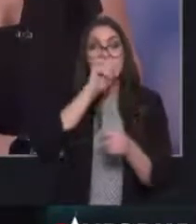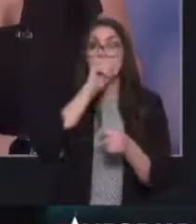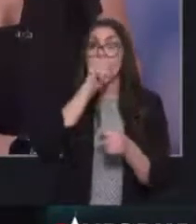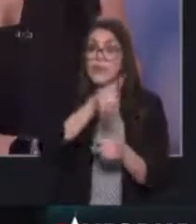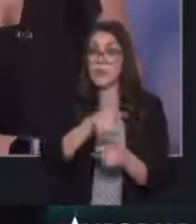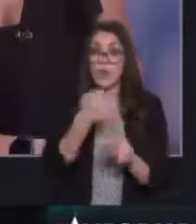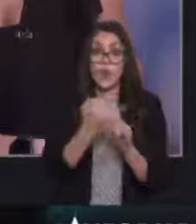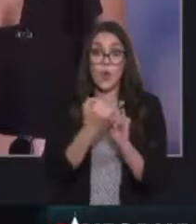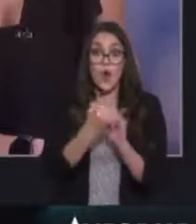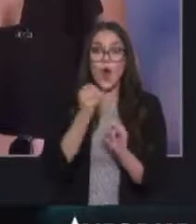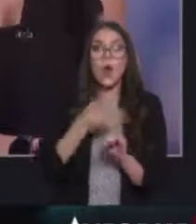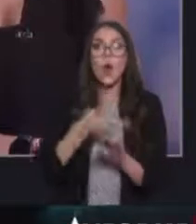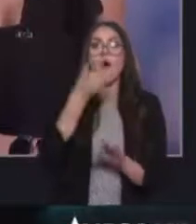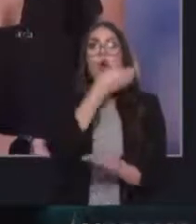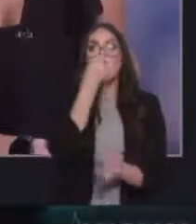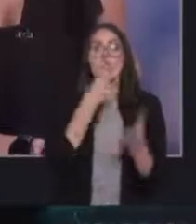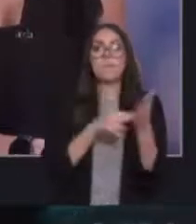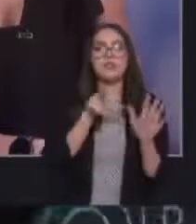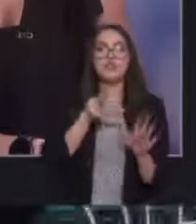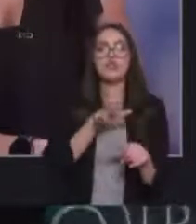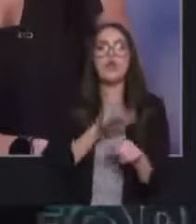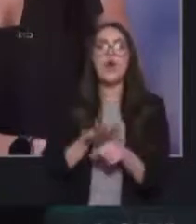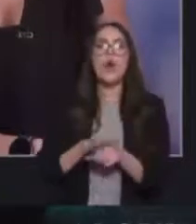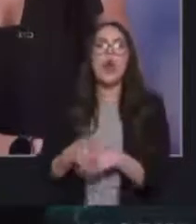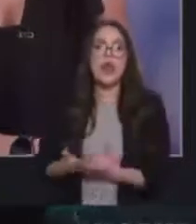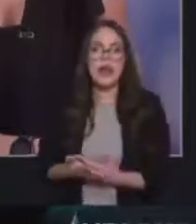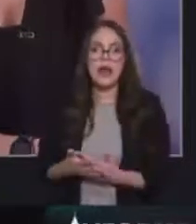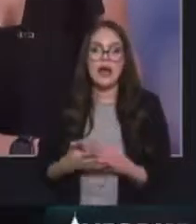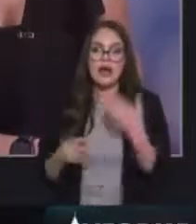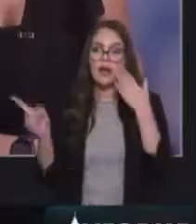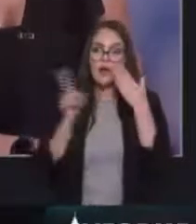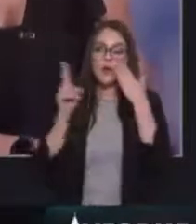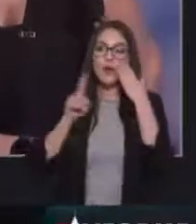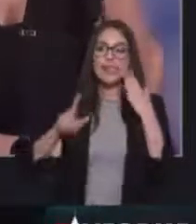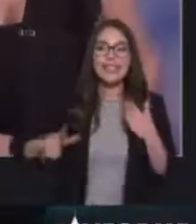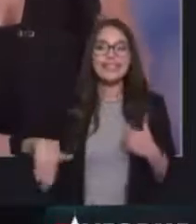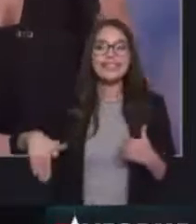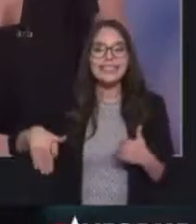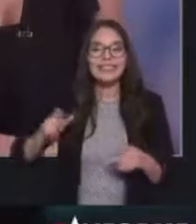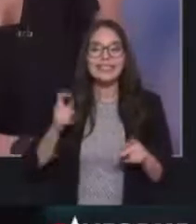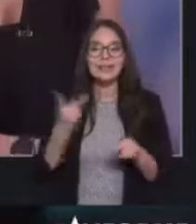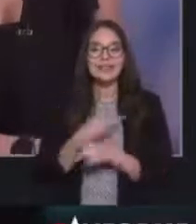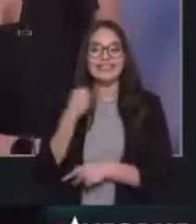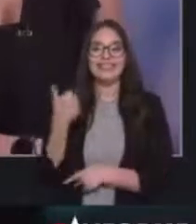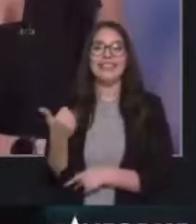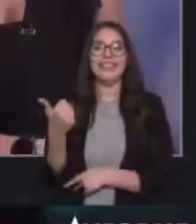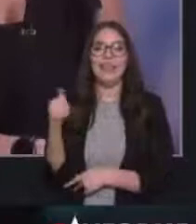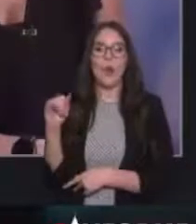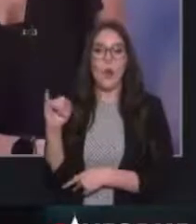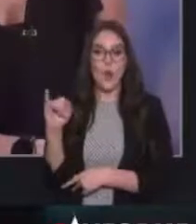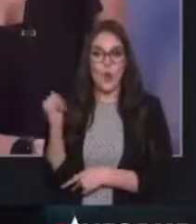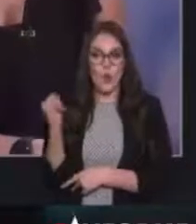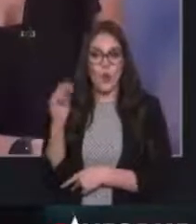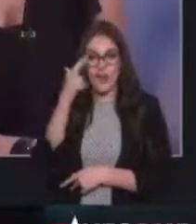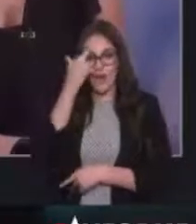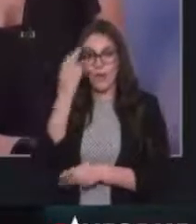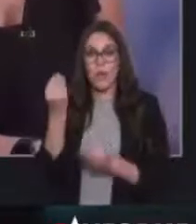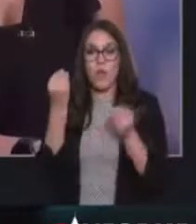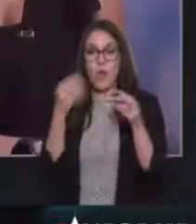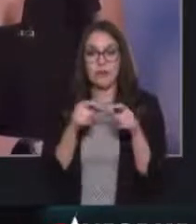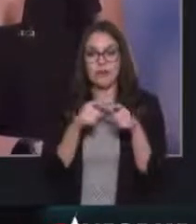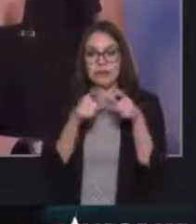2018 cuando se eligió al presidente, para que quede claro. En la inmediata anterior, o sea, la del 6 de junio, para el caso de la